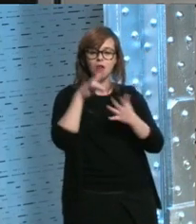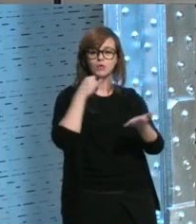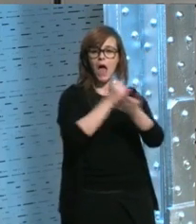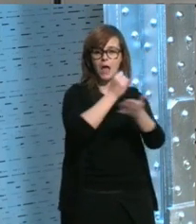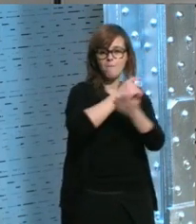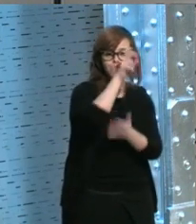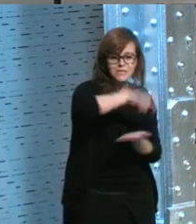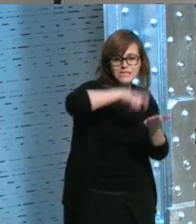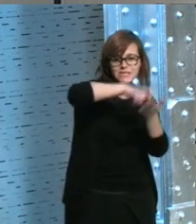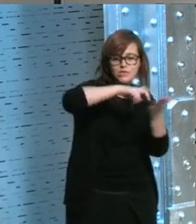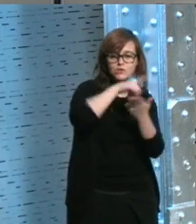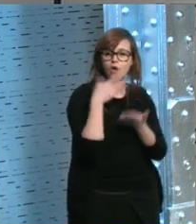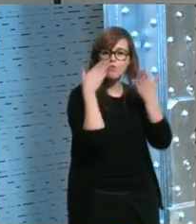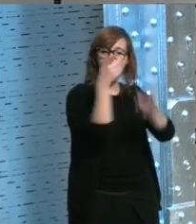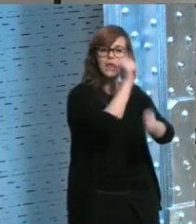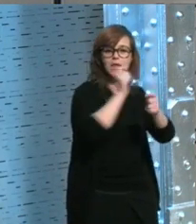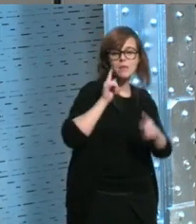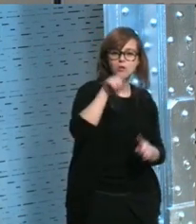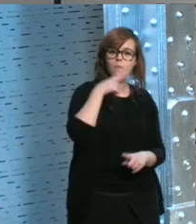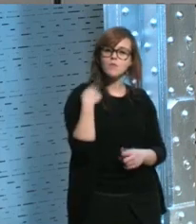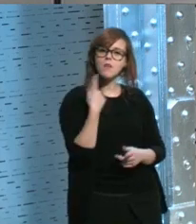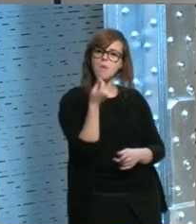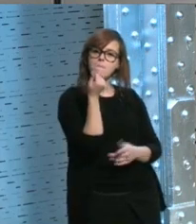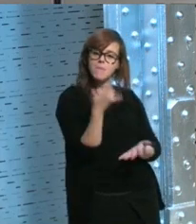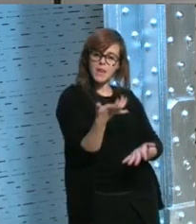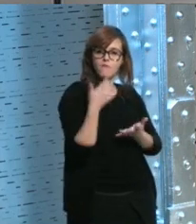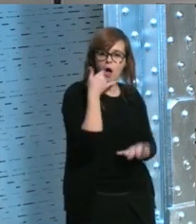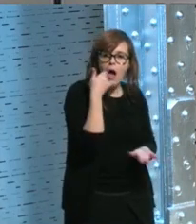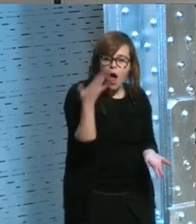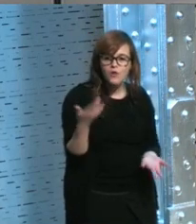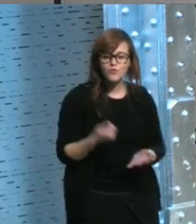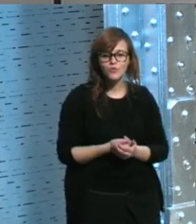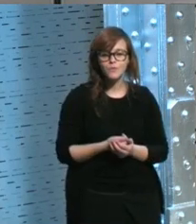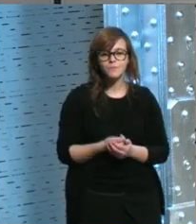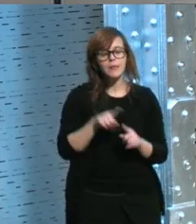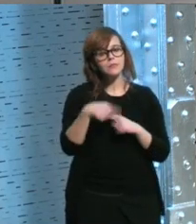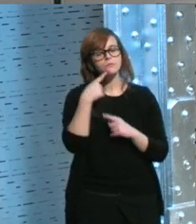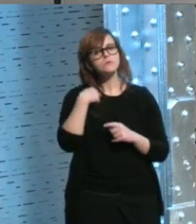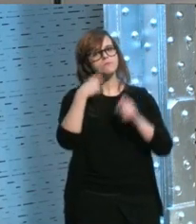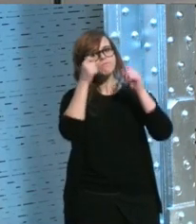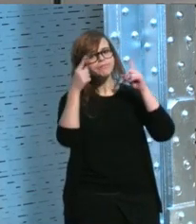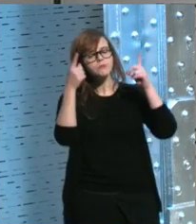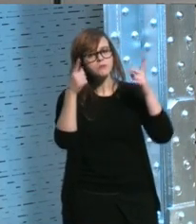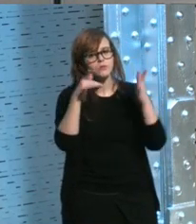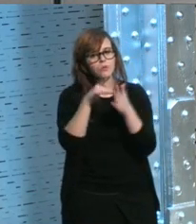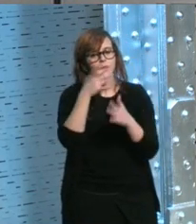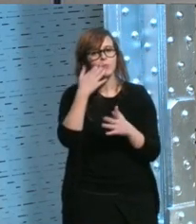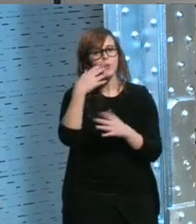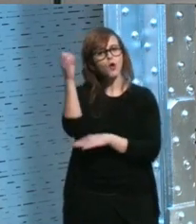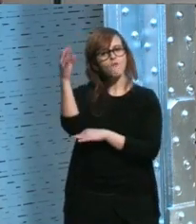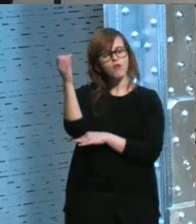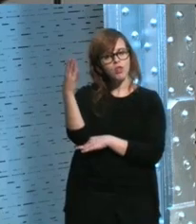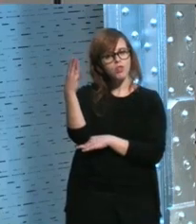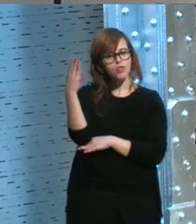Kenia, pero tener un salario y ganar dinero. Y después yo me di cuenta que cuando ibas a las